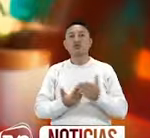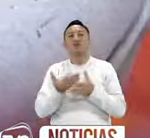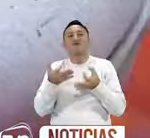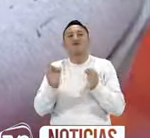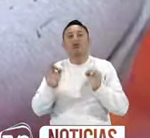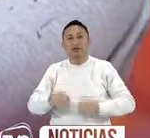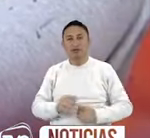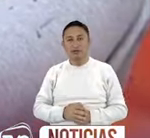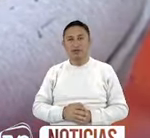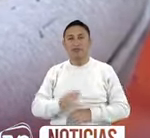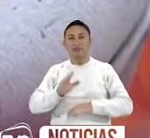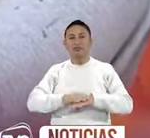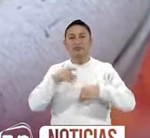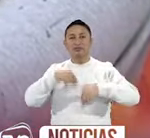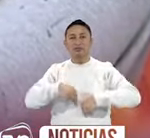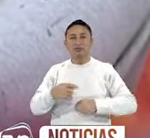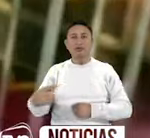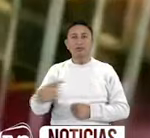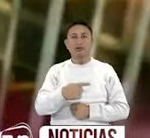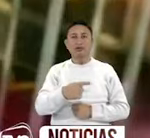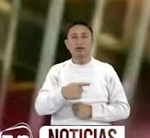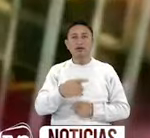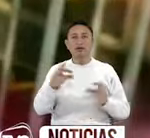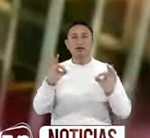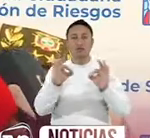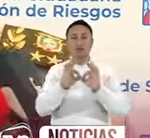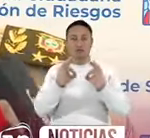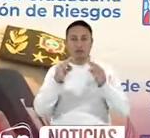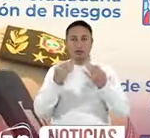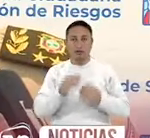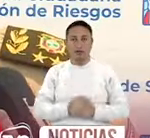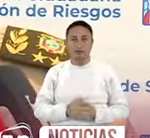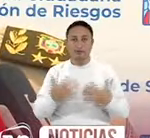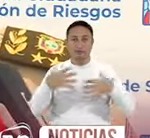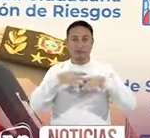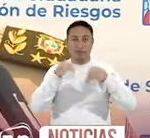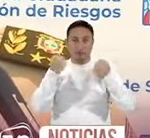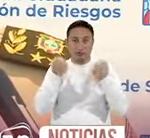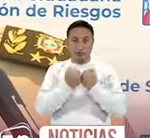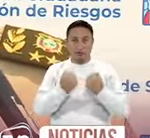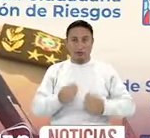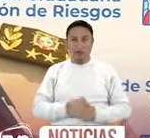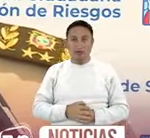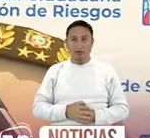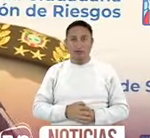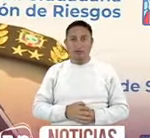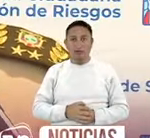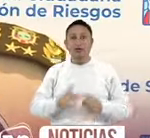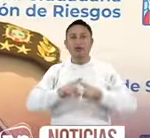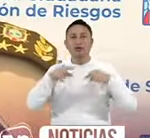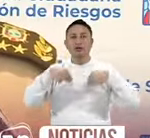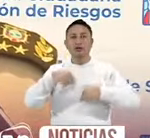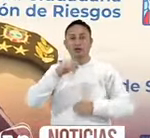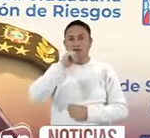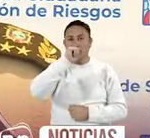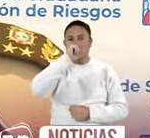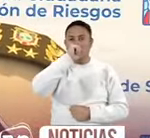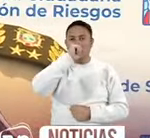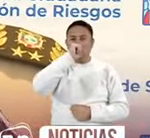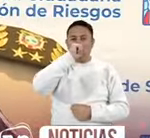con la utilización de las redes sociales. Tenemos algunos tipos de extorsiones, por ejemplo, se está trabajando en la